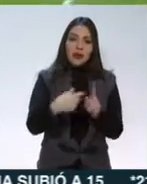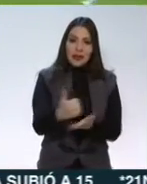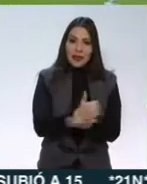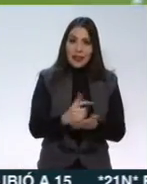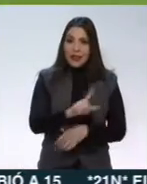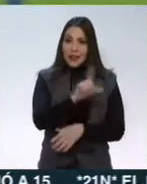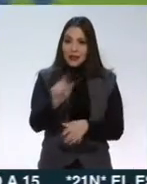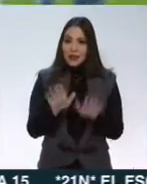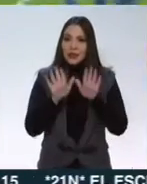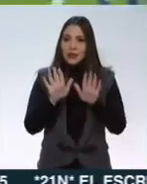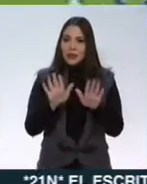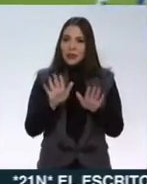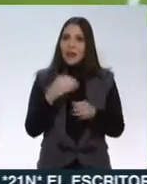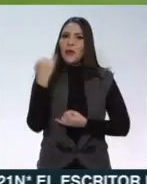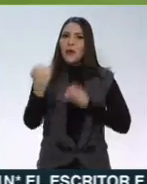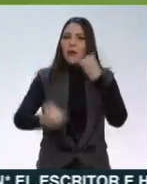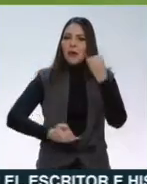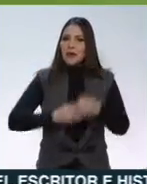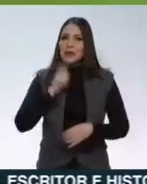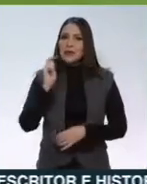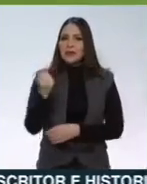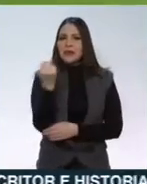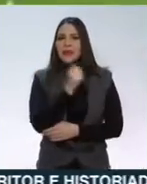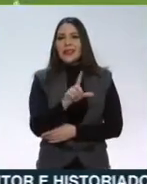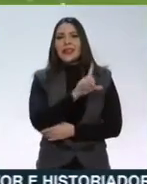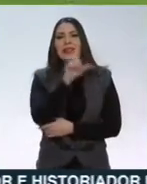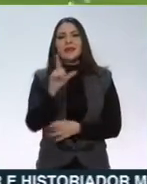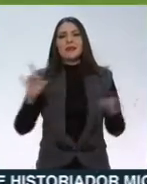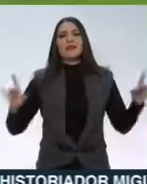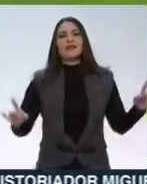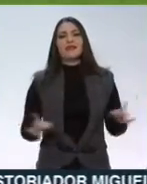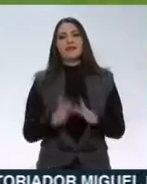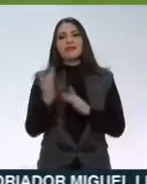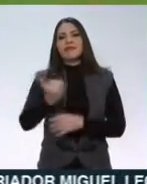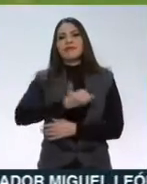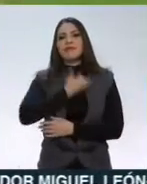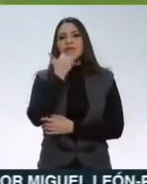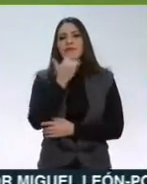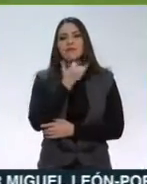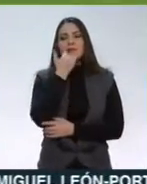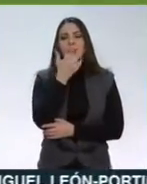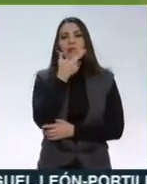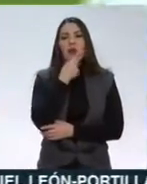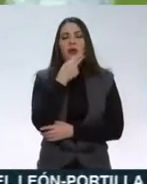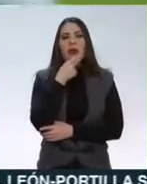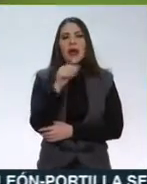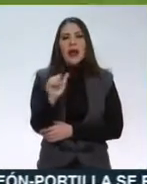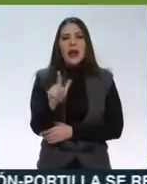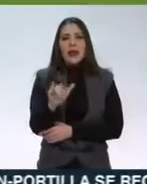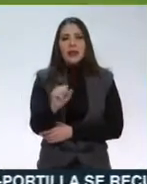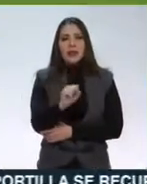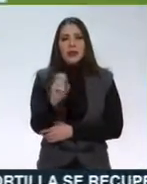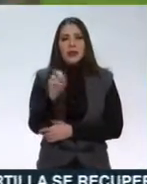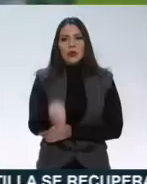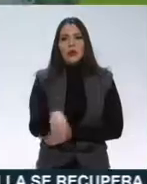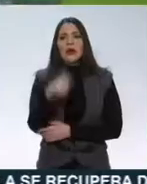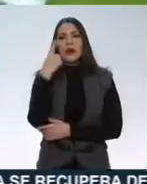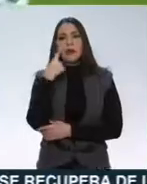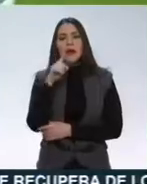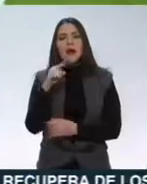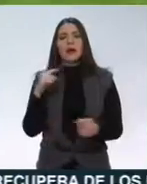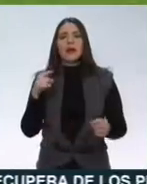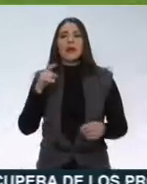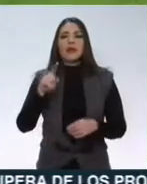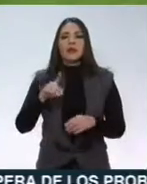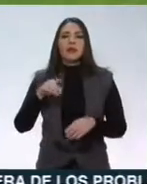la jugada, muy buena. El grave error del cancerbero Alisson, le pega a Rubén Sambueza,